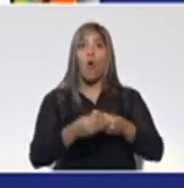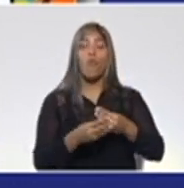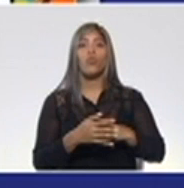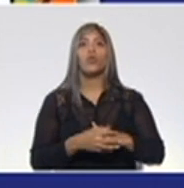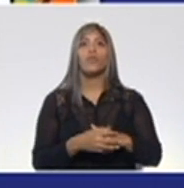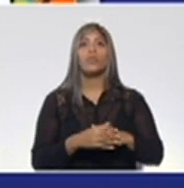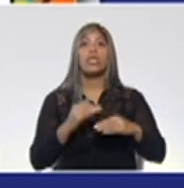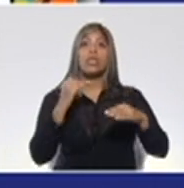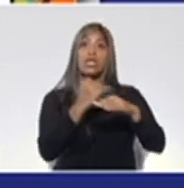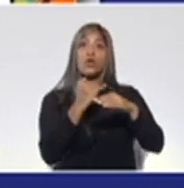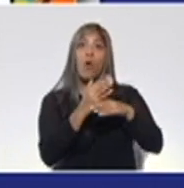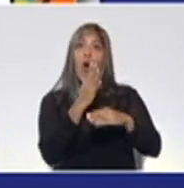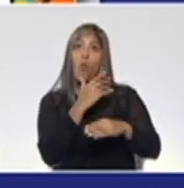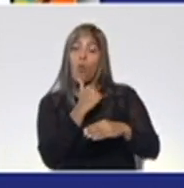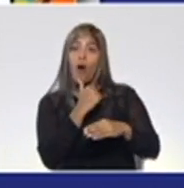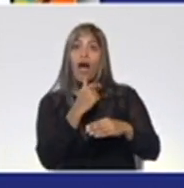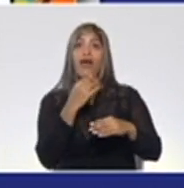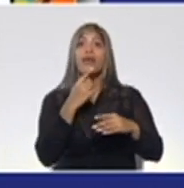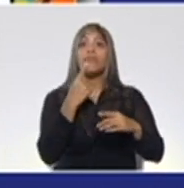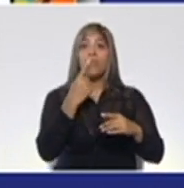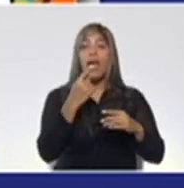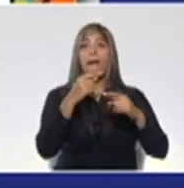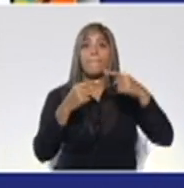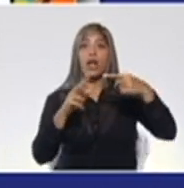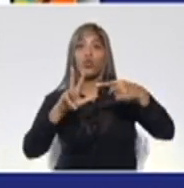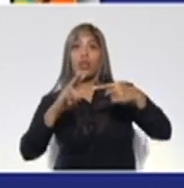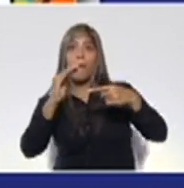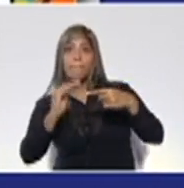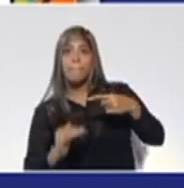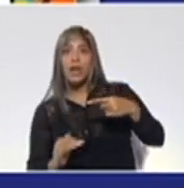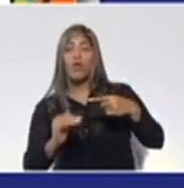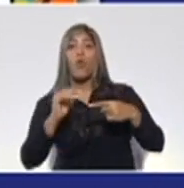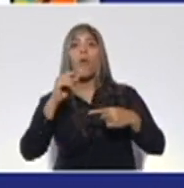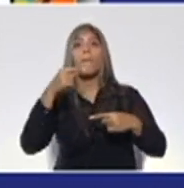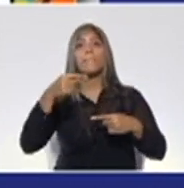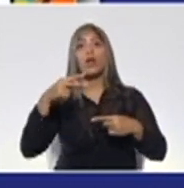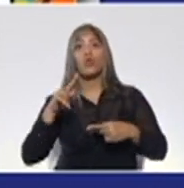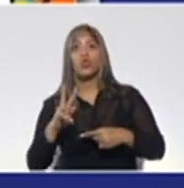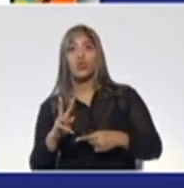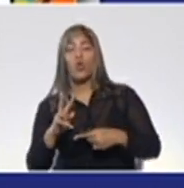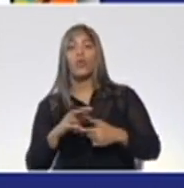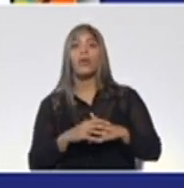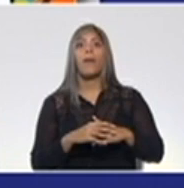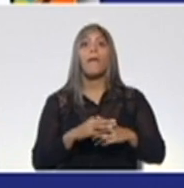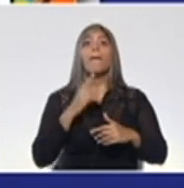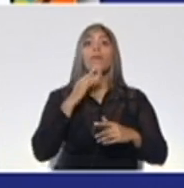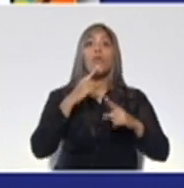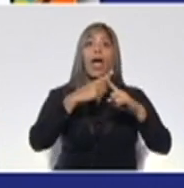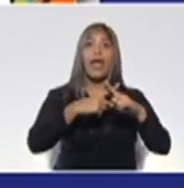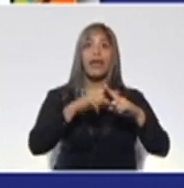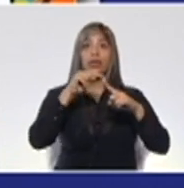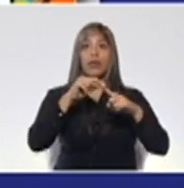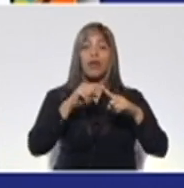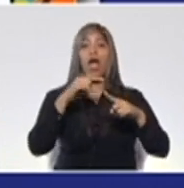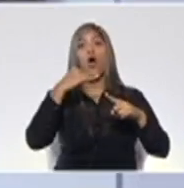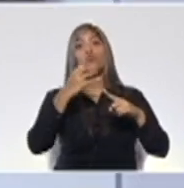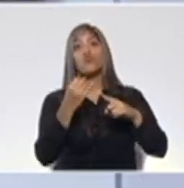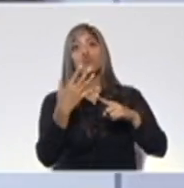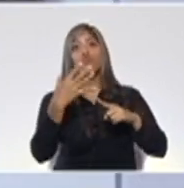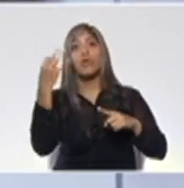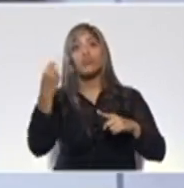de desigualdad quedaría que menos 3 es menor que x, menor que menos 2, donde x es un número